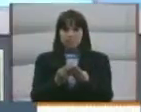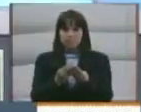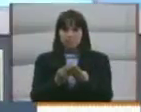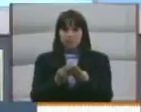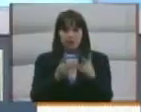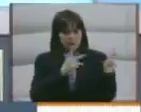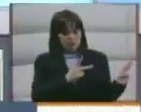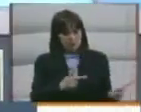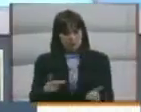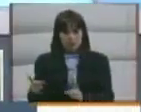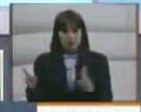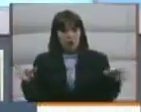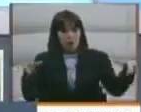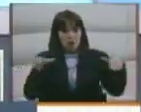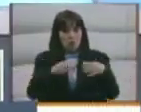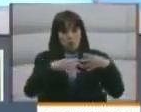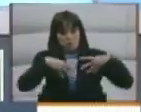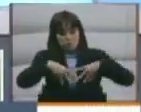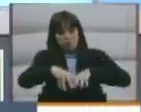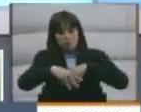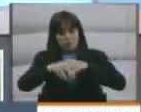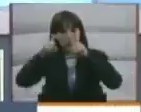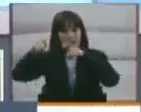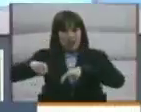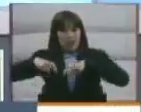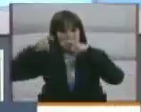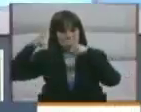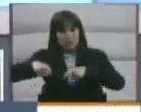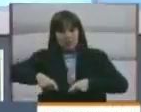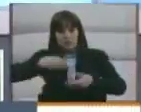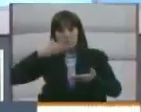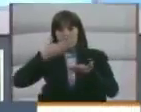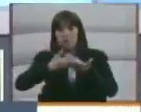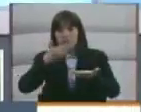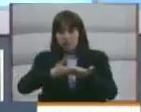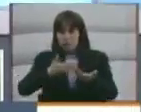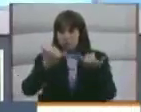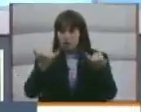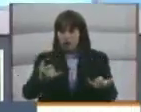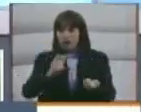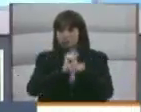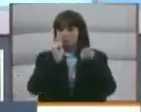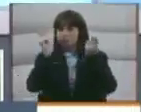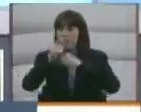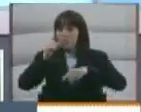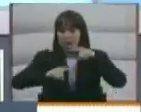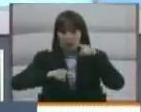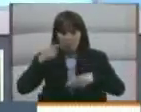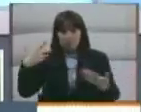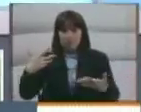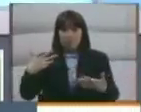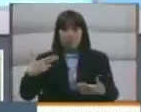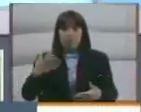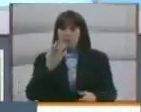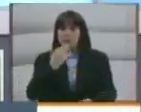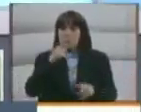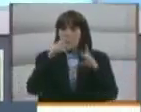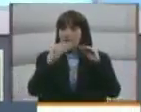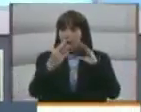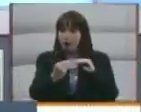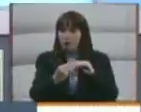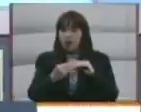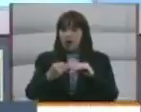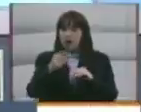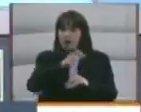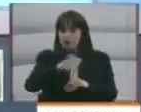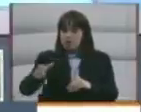recibirían a una marcha campesina con reivindicaciones como sicariato? Ellos están hablando de sicariato, de